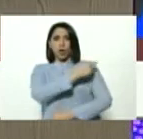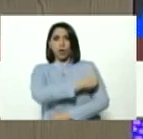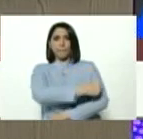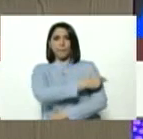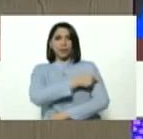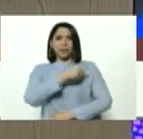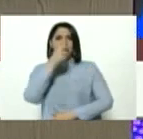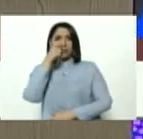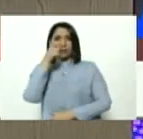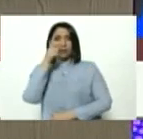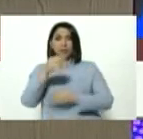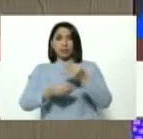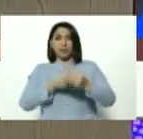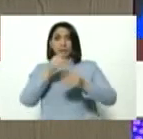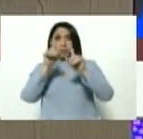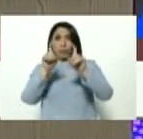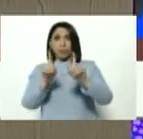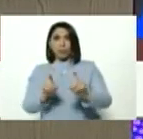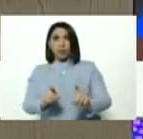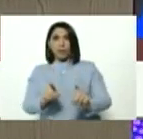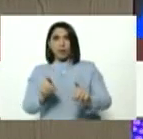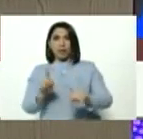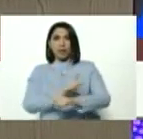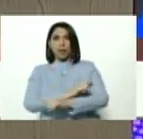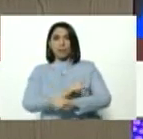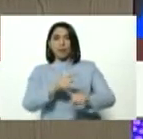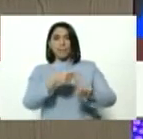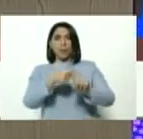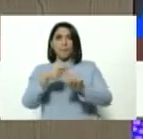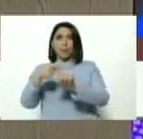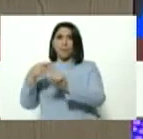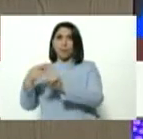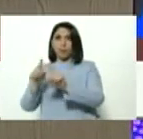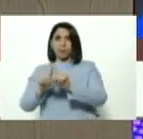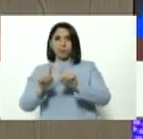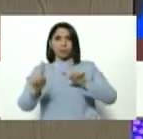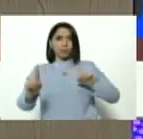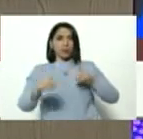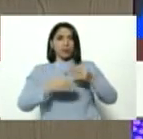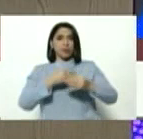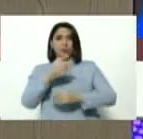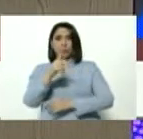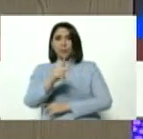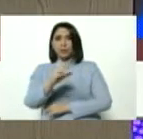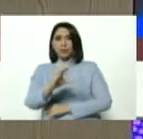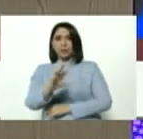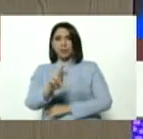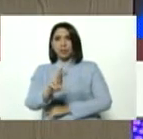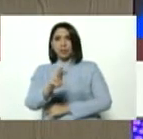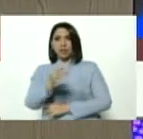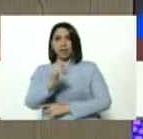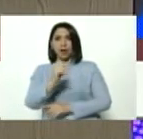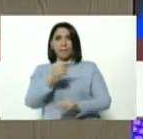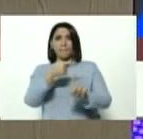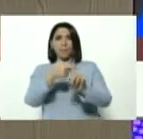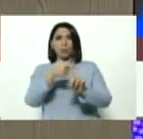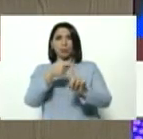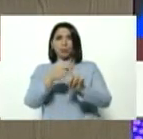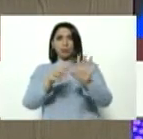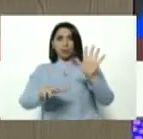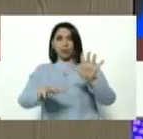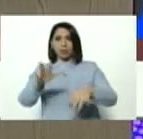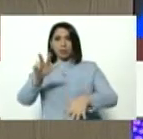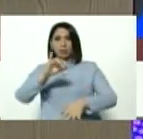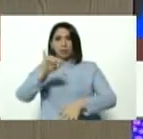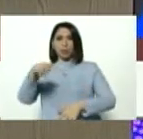se le realizó prueba rápida dando positiva, fue aislada, se tomó PCR y dio positiva el 13 de junio